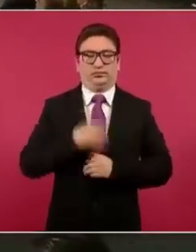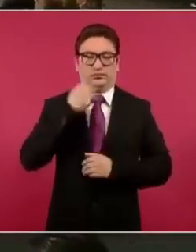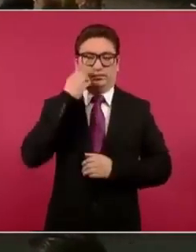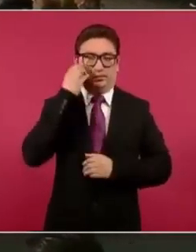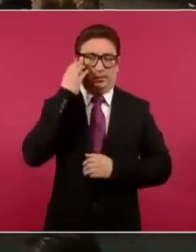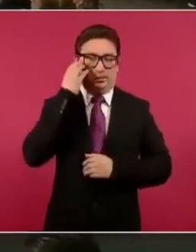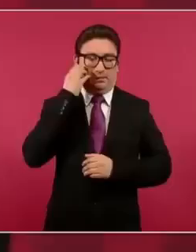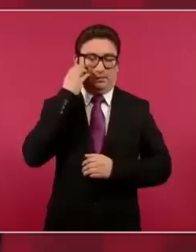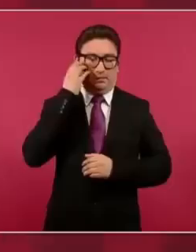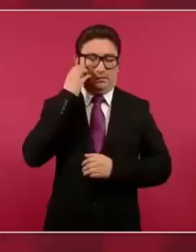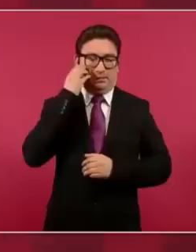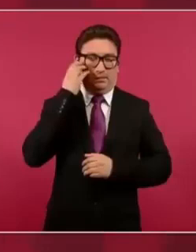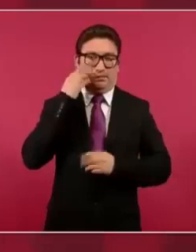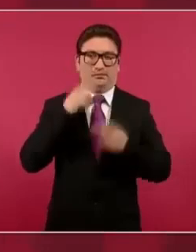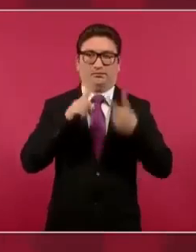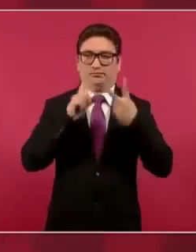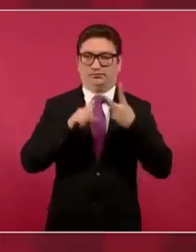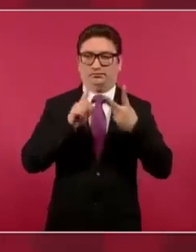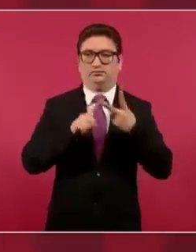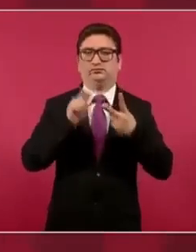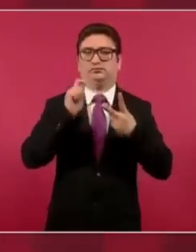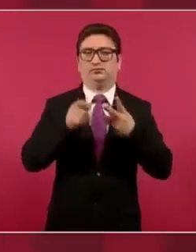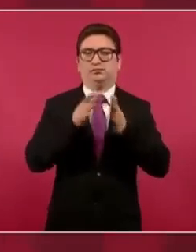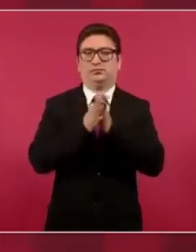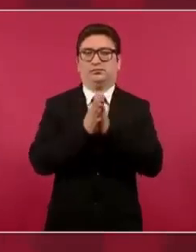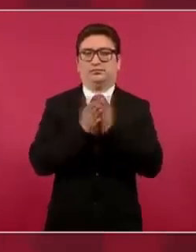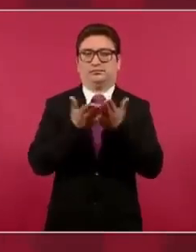La segunda son los libros,